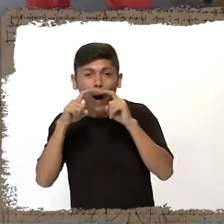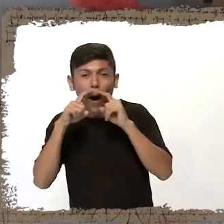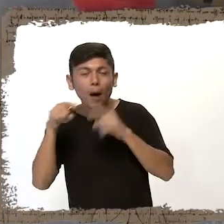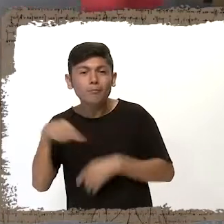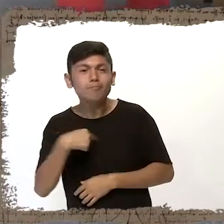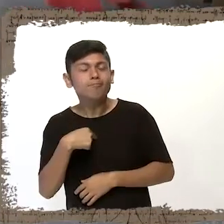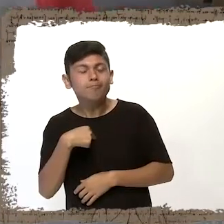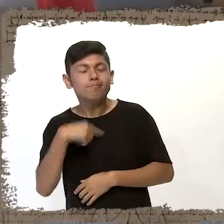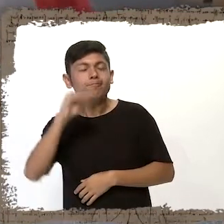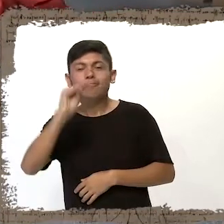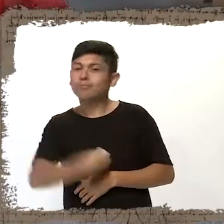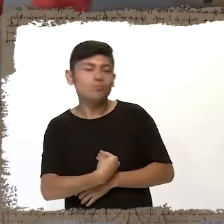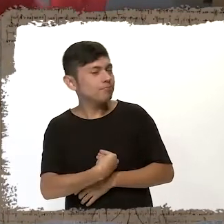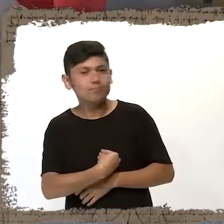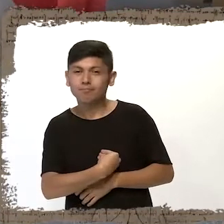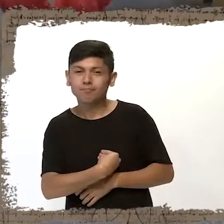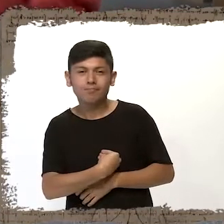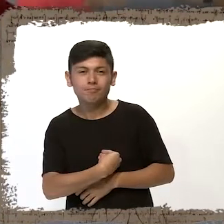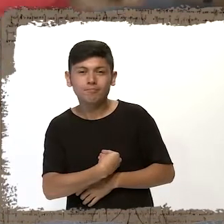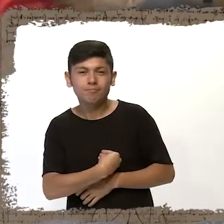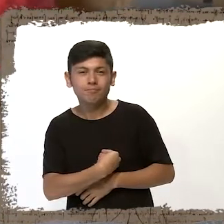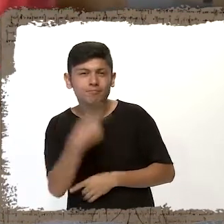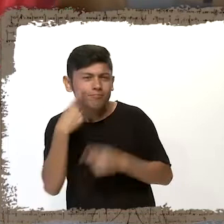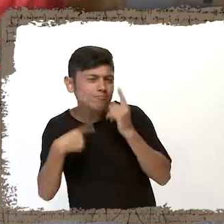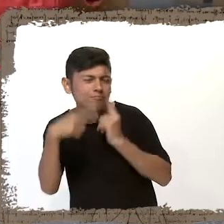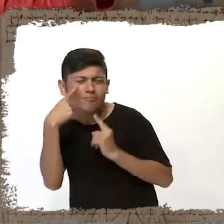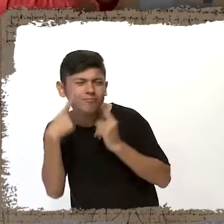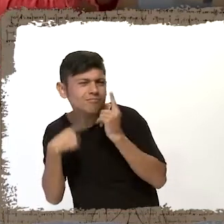Alfredo Dormilonovich perdió el duelo. ¡No!